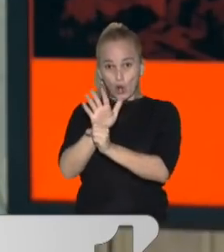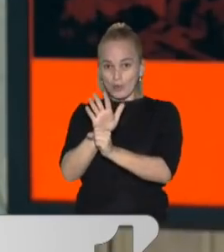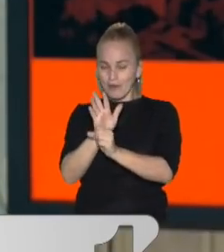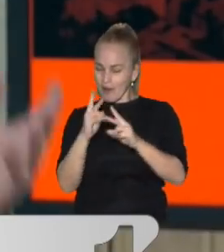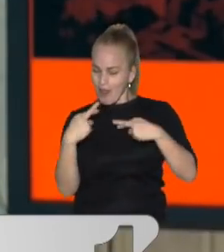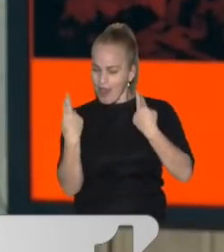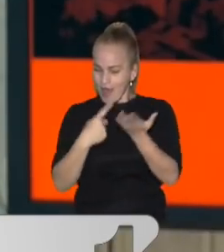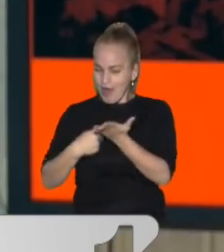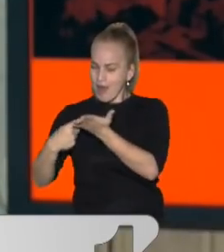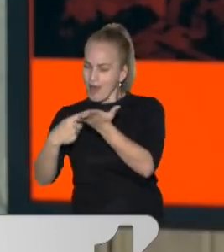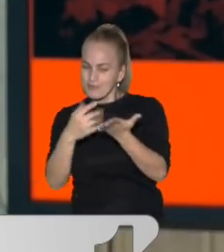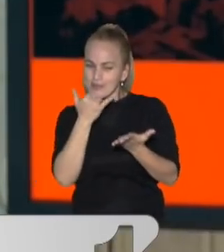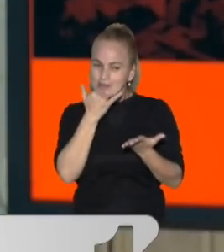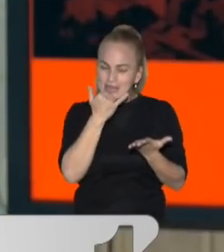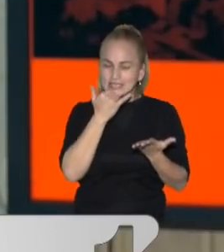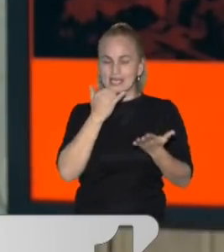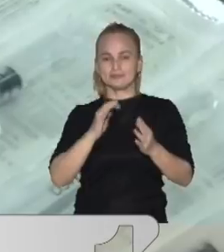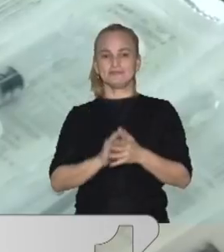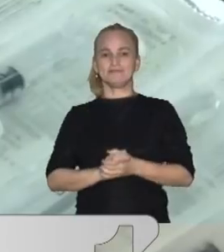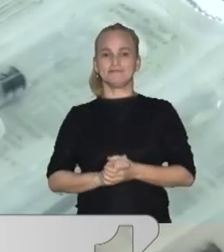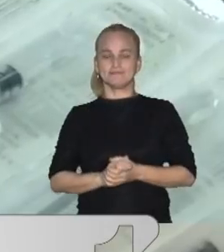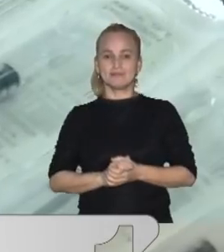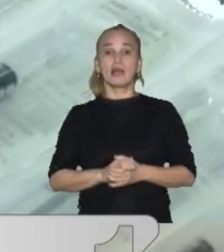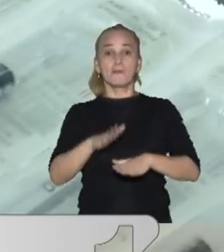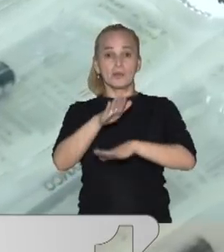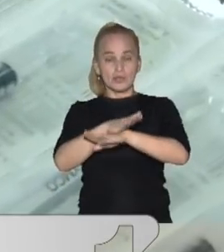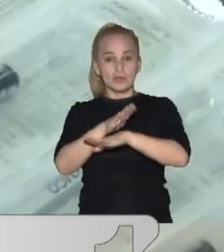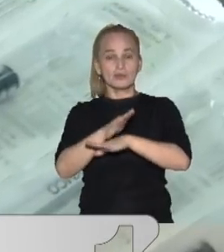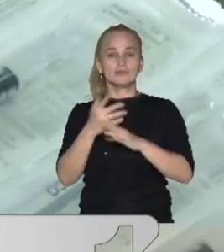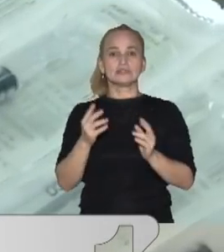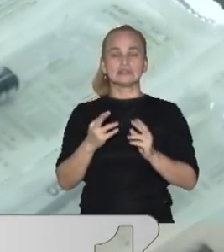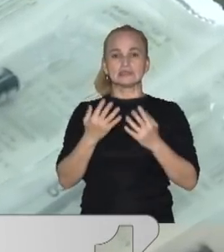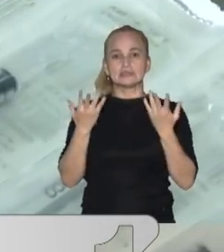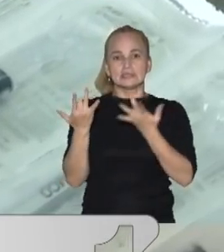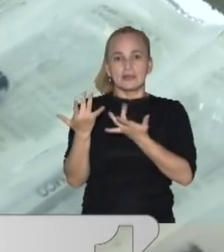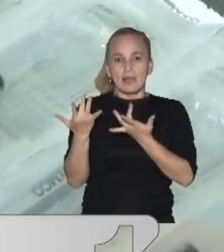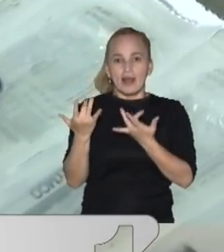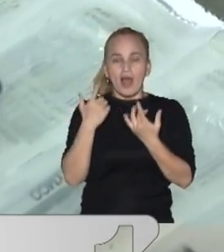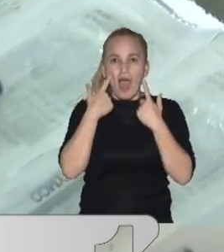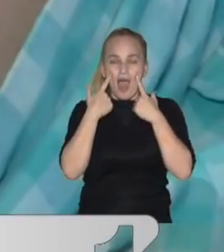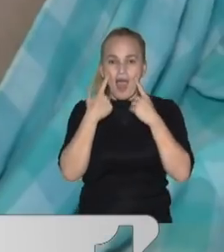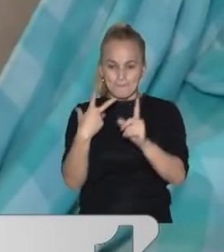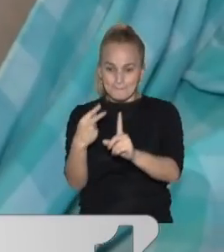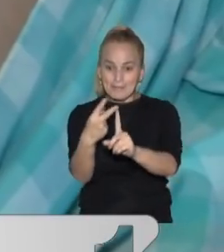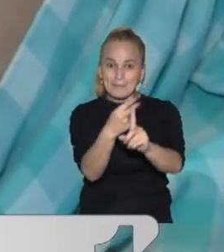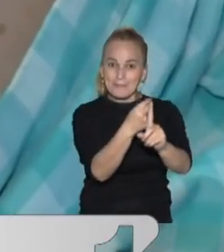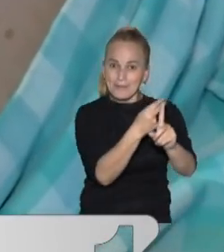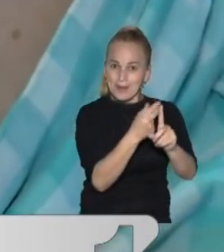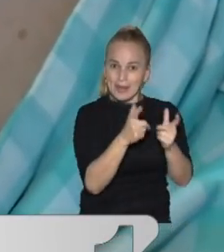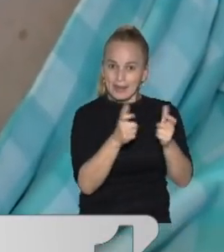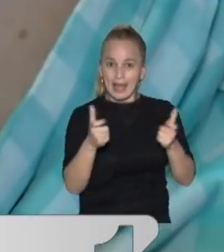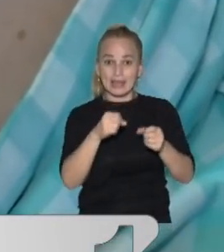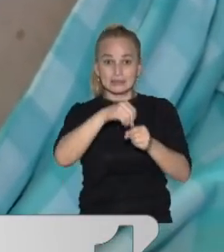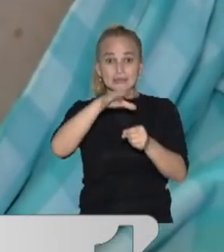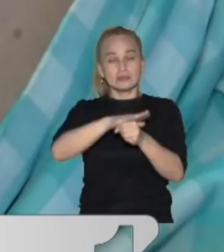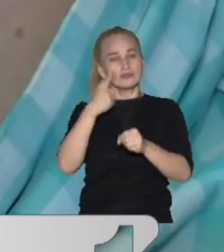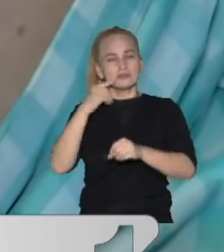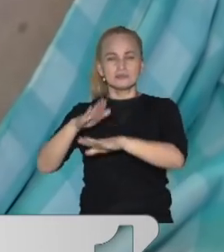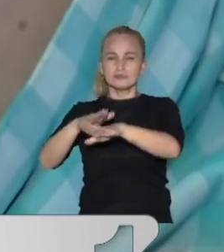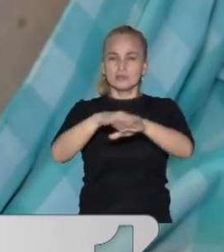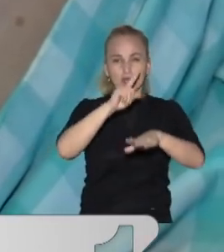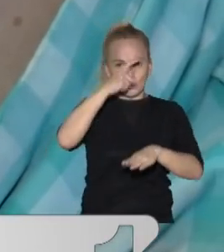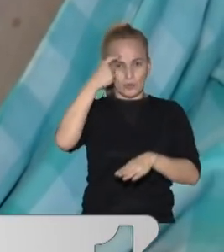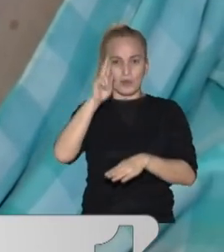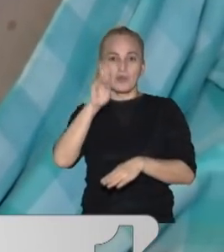entonces de las conclusiones del mismo hablaremos en horas de la tarde. Entre tanto, la esperanza se enfoca en la vacunación masiva. Por eso, el distrito le solicita al